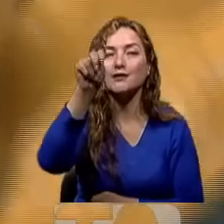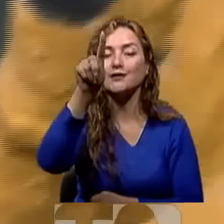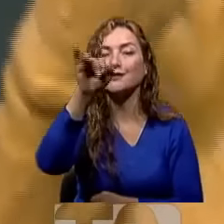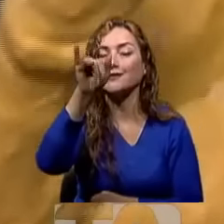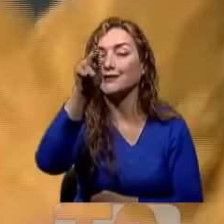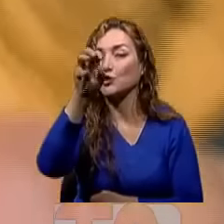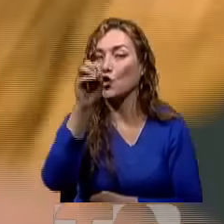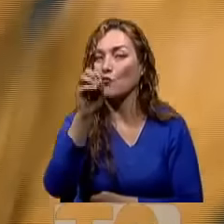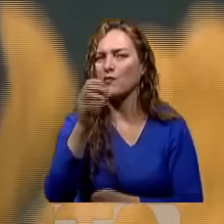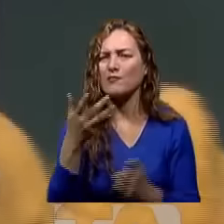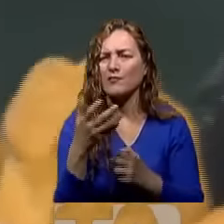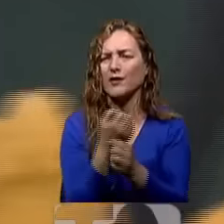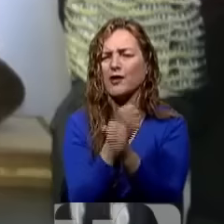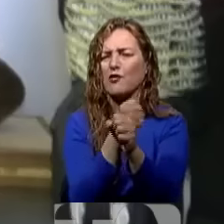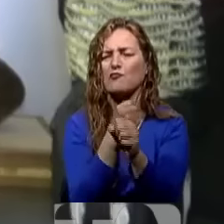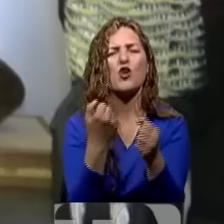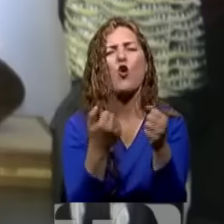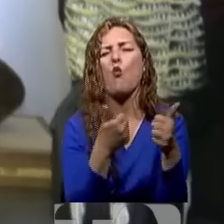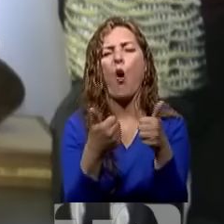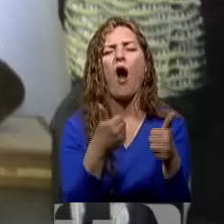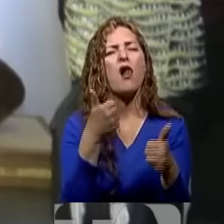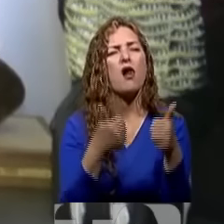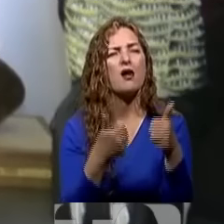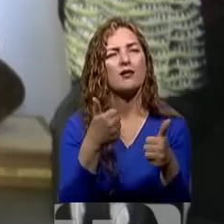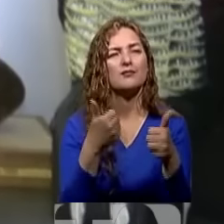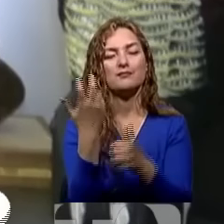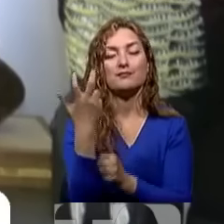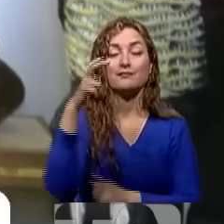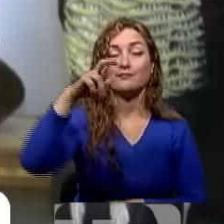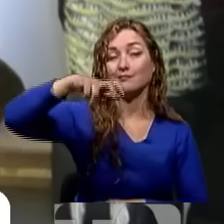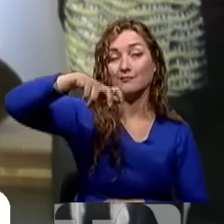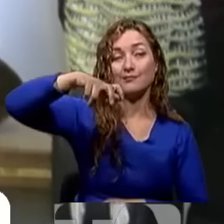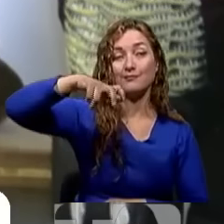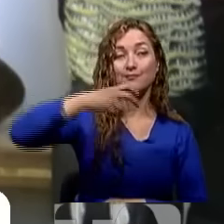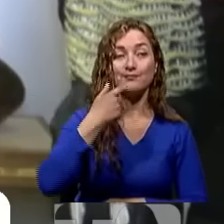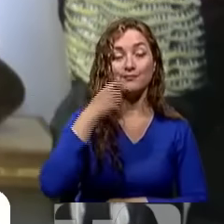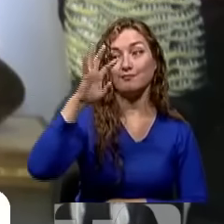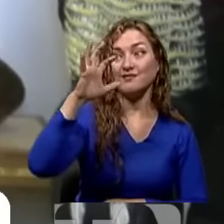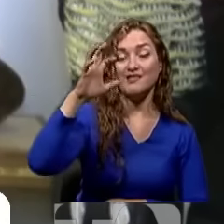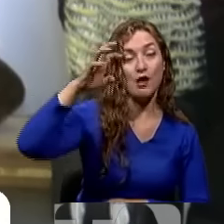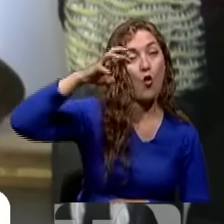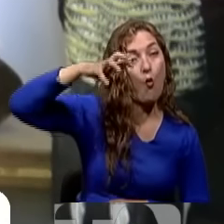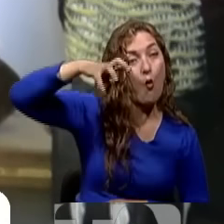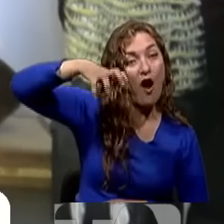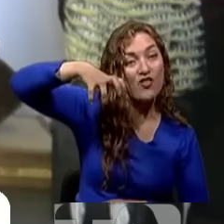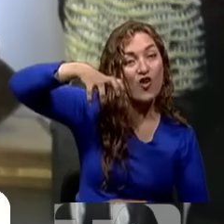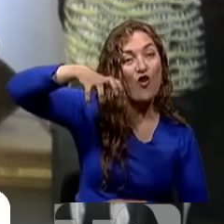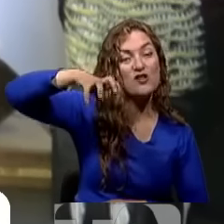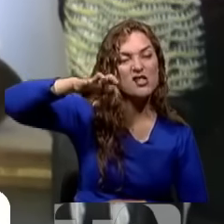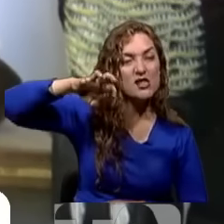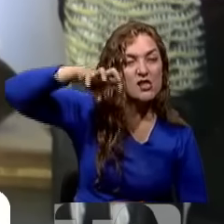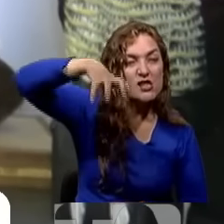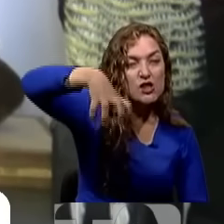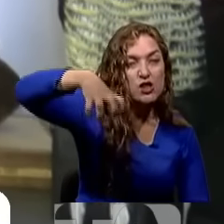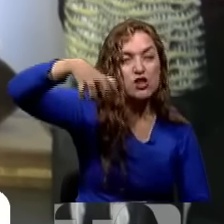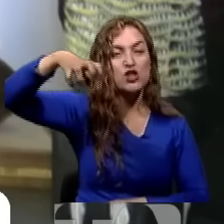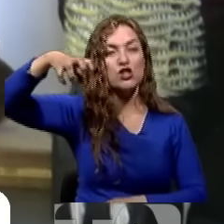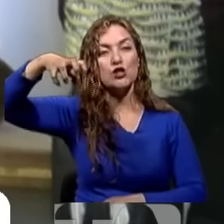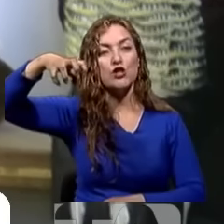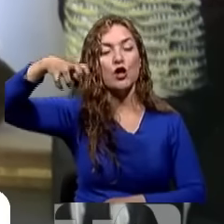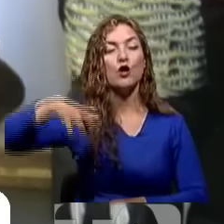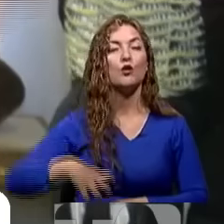y de caza son sus patas. Es como esta, más o menos, que pueden utilizarla para sujetar y agarrar a sus